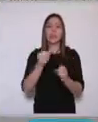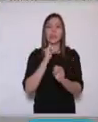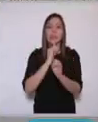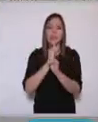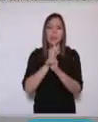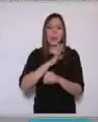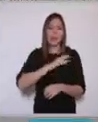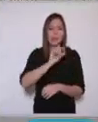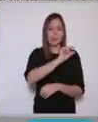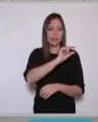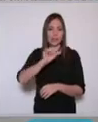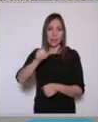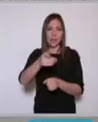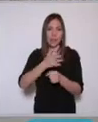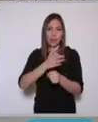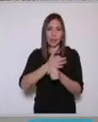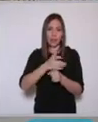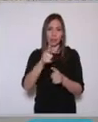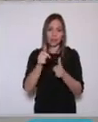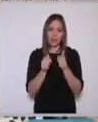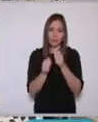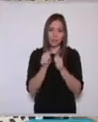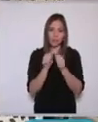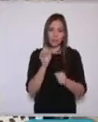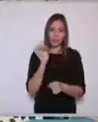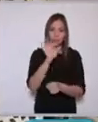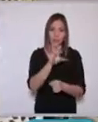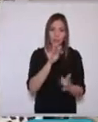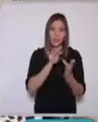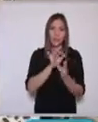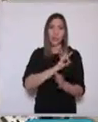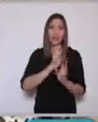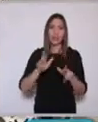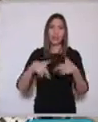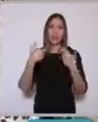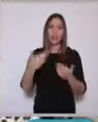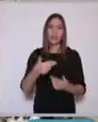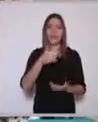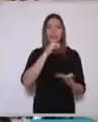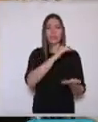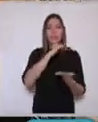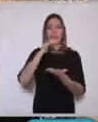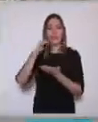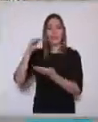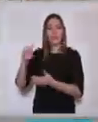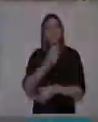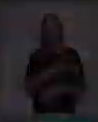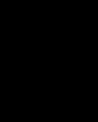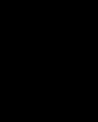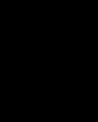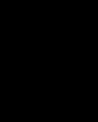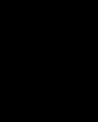dirección en pantalla para que usted llame en este momento, bueno, escriba y se pueda llevar estos 6 kits. Gracias, Eloísa. Gracias, Muchísimas Chelo. gracias. Gracias. Nos vemos Ahí la está. próxima.